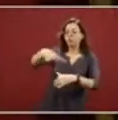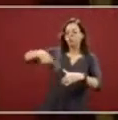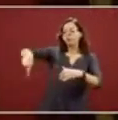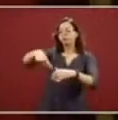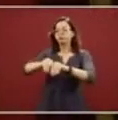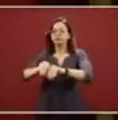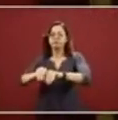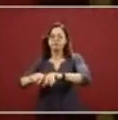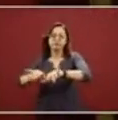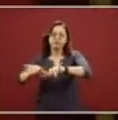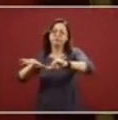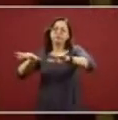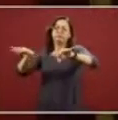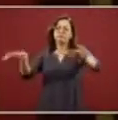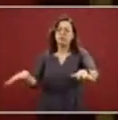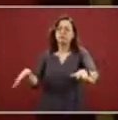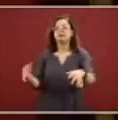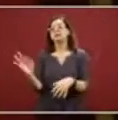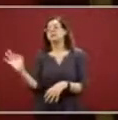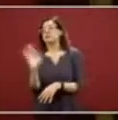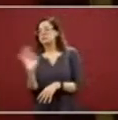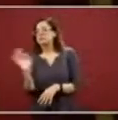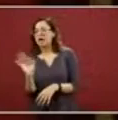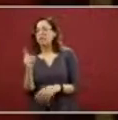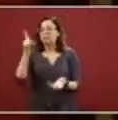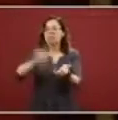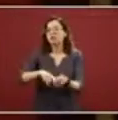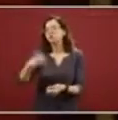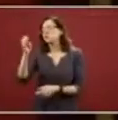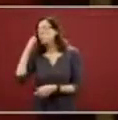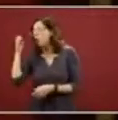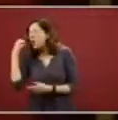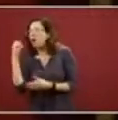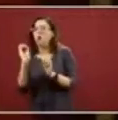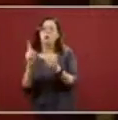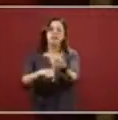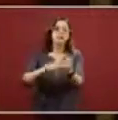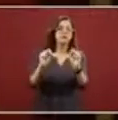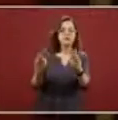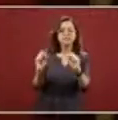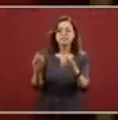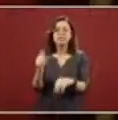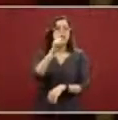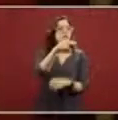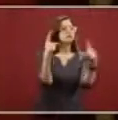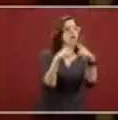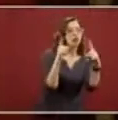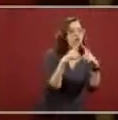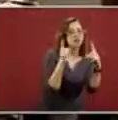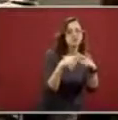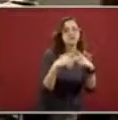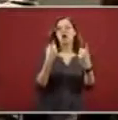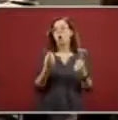y que esa dispersión hace que tengamos a lo mejor un brote en una escuela, un brote en una oficina, un brote en una iglesia, un brote en